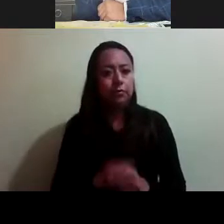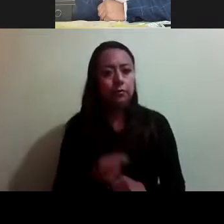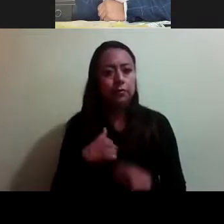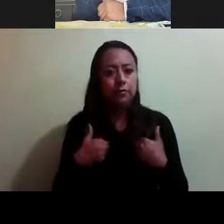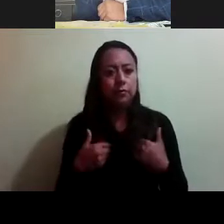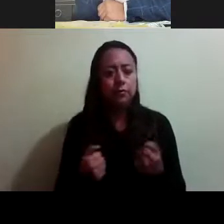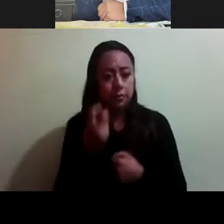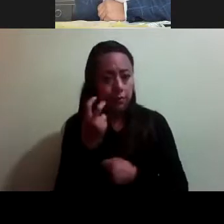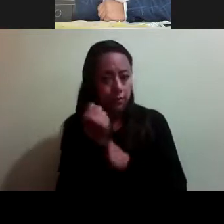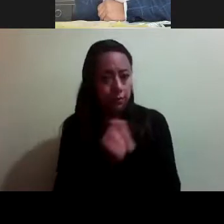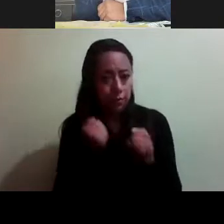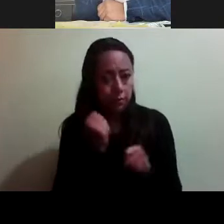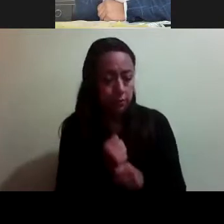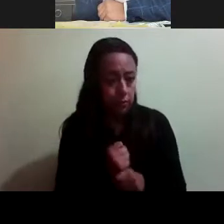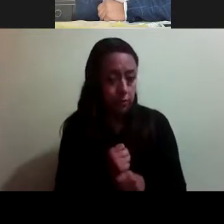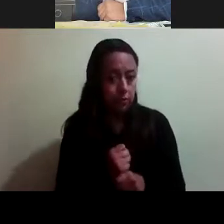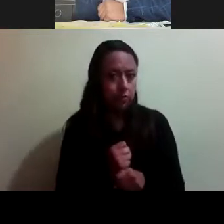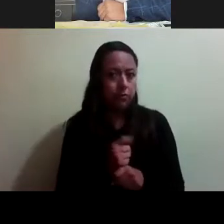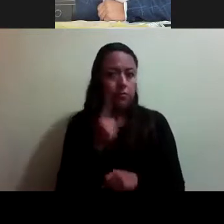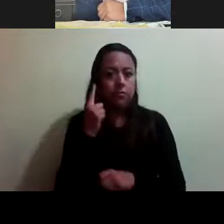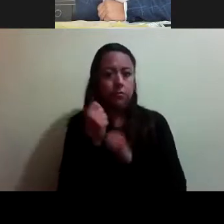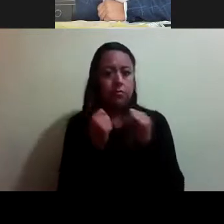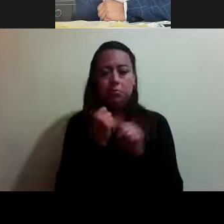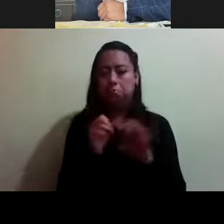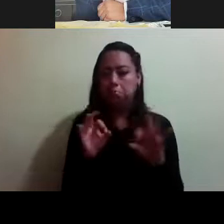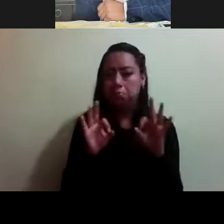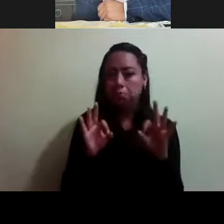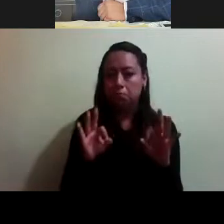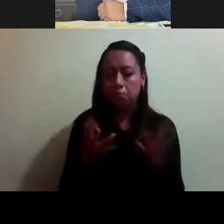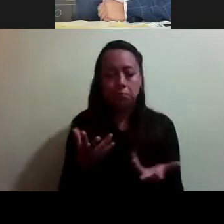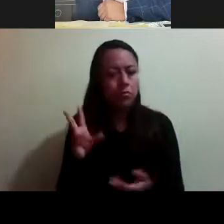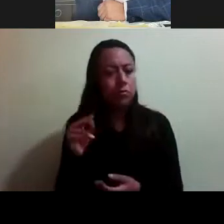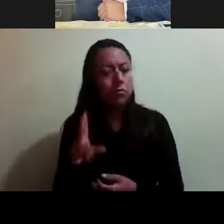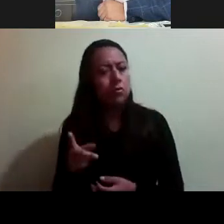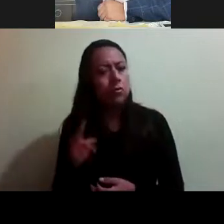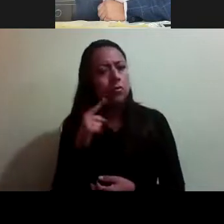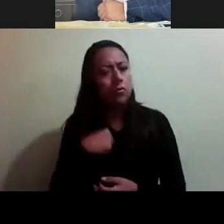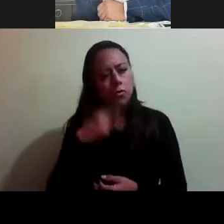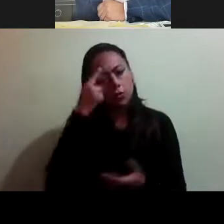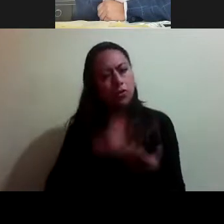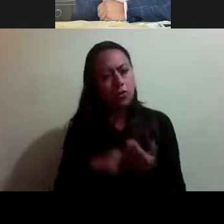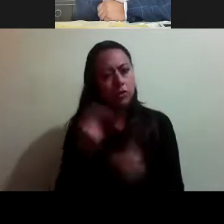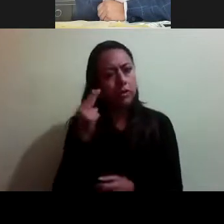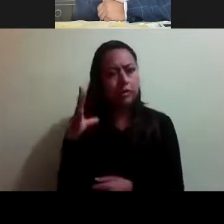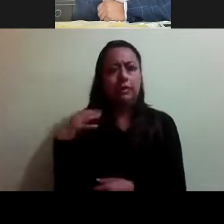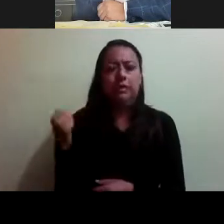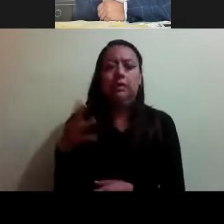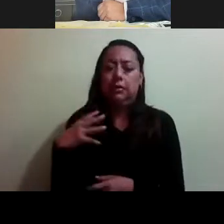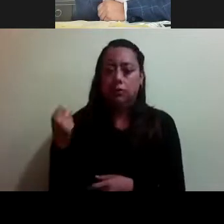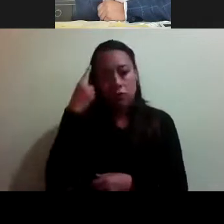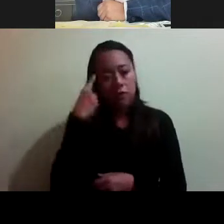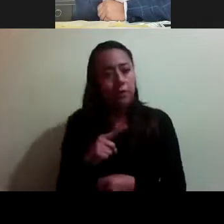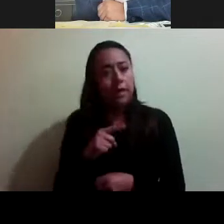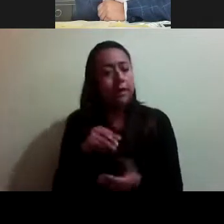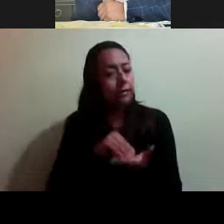qué hacerlo, fue un año excepcional, tendría que mantener nosotros, intentar hacer un esfuerzo para mantener los 1.766